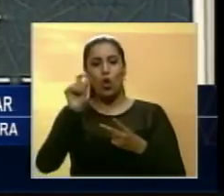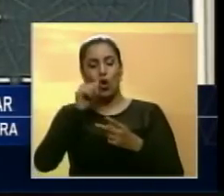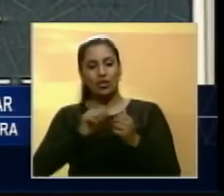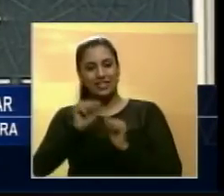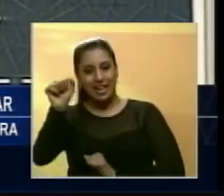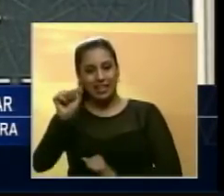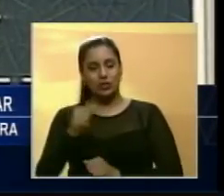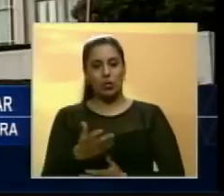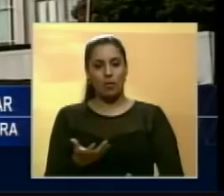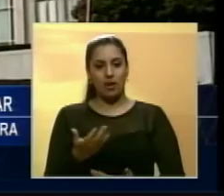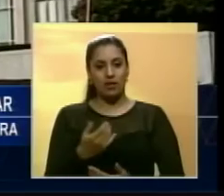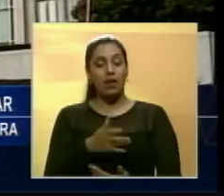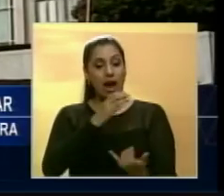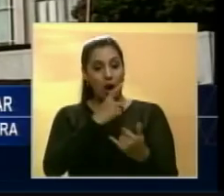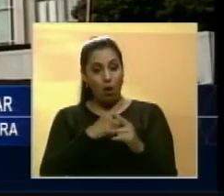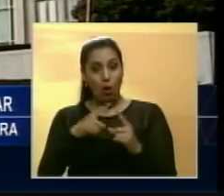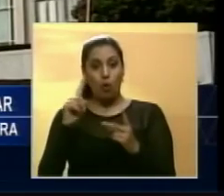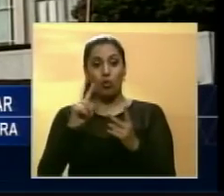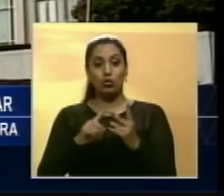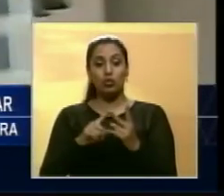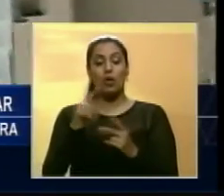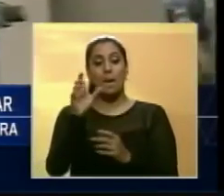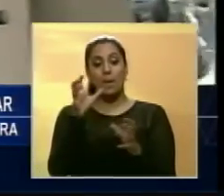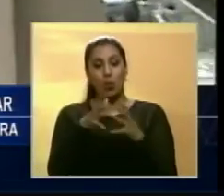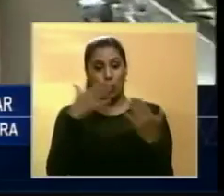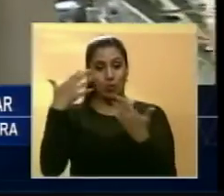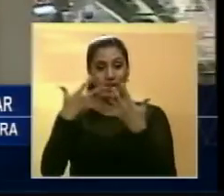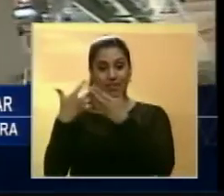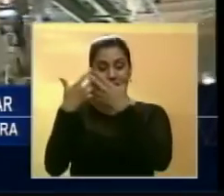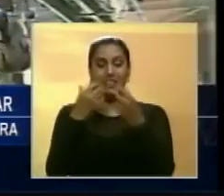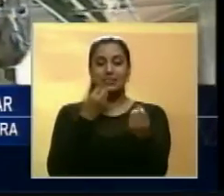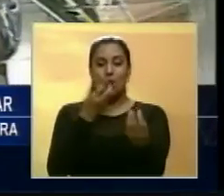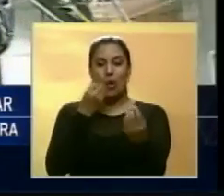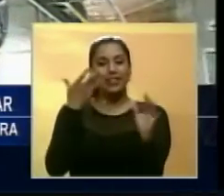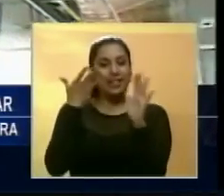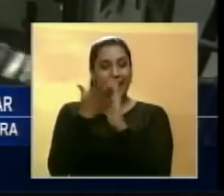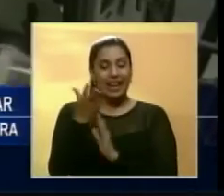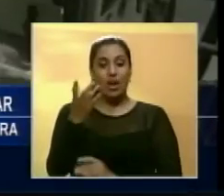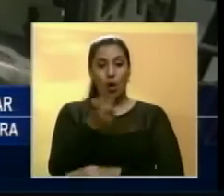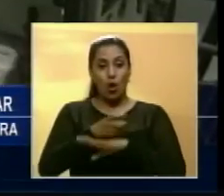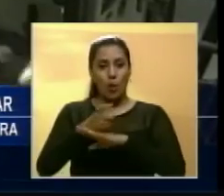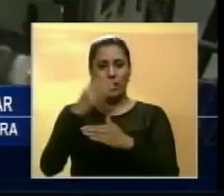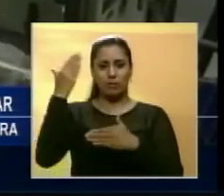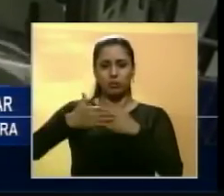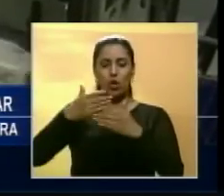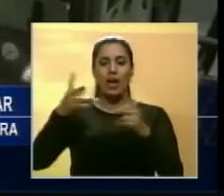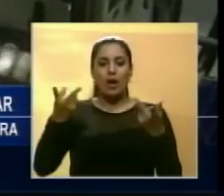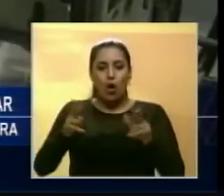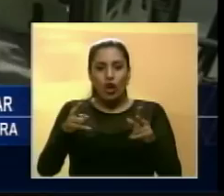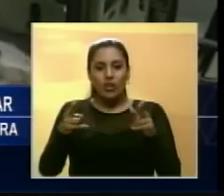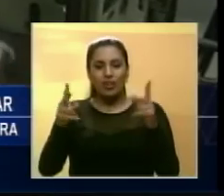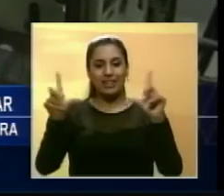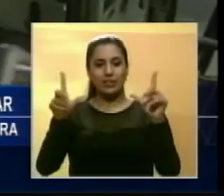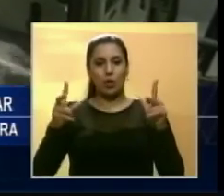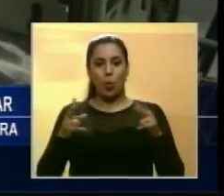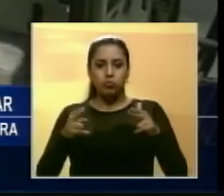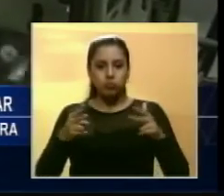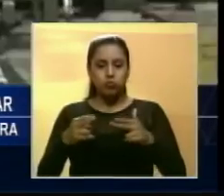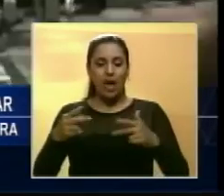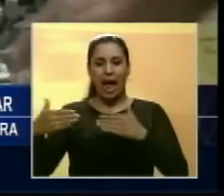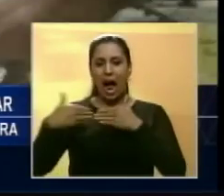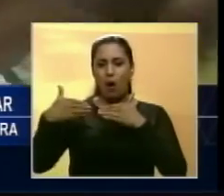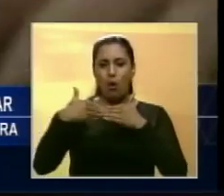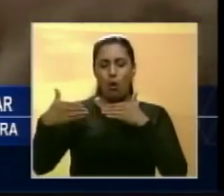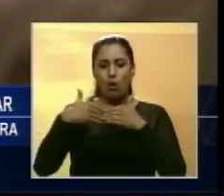y Daniel Ceballos. Igualmente, el ente federal estadounidense expresó que el gobierno ha bloqueado medios de comunicación y ha acosado